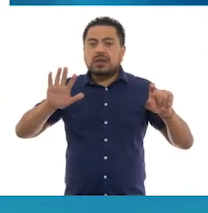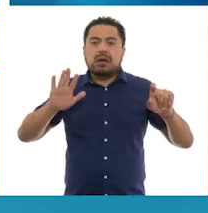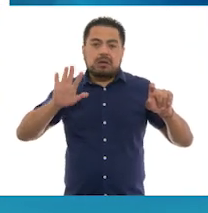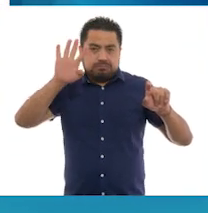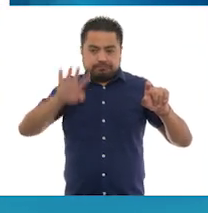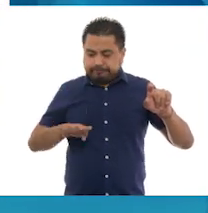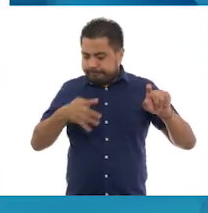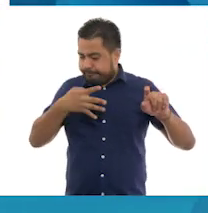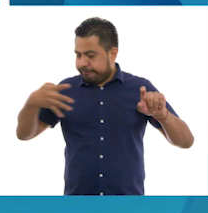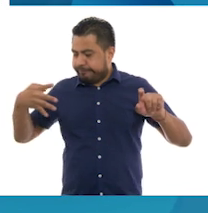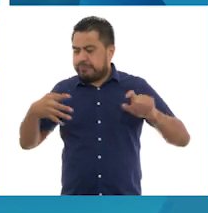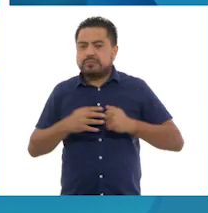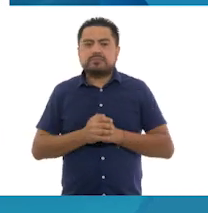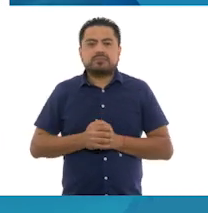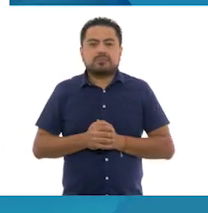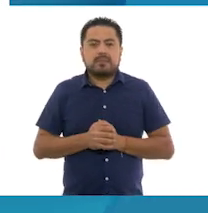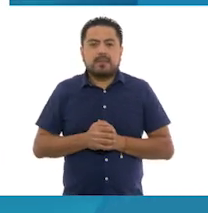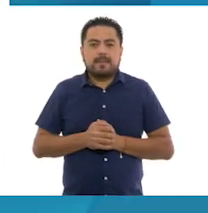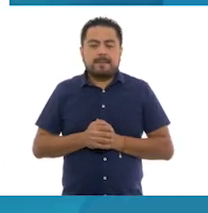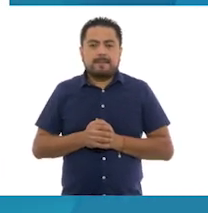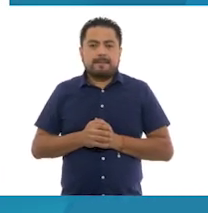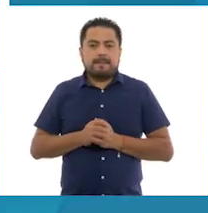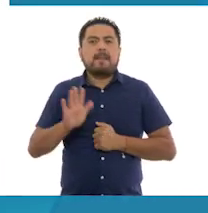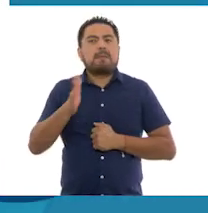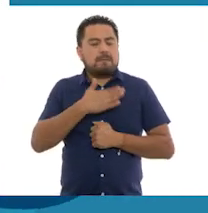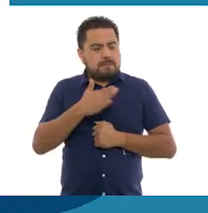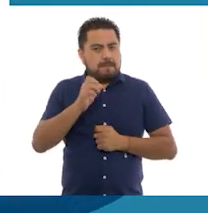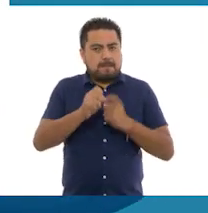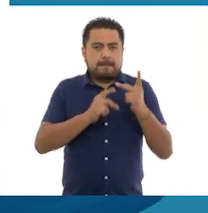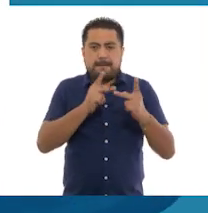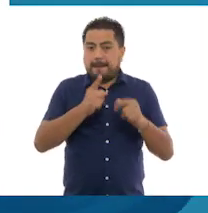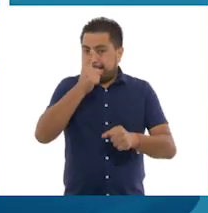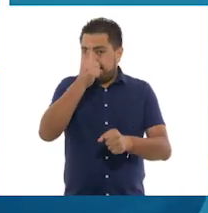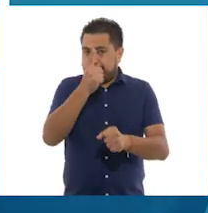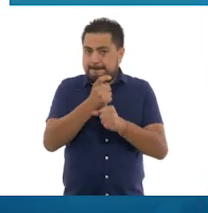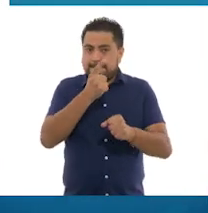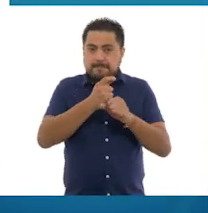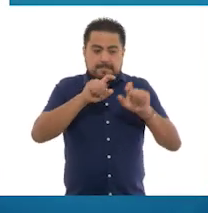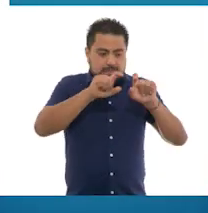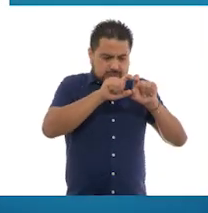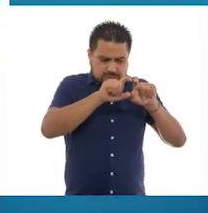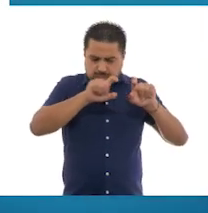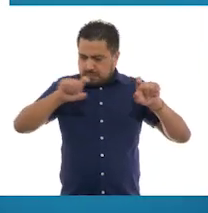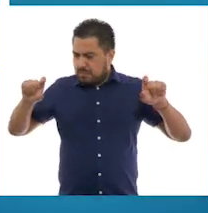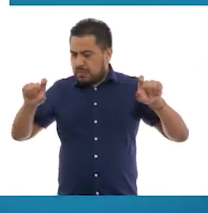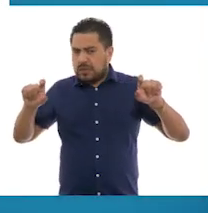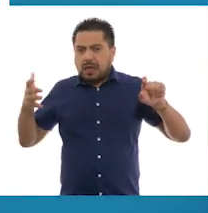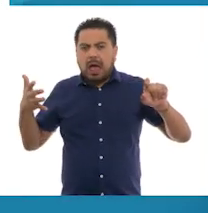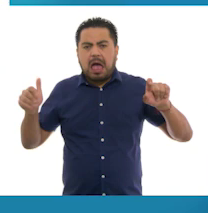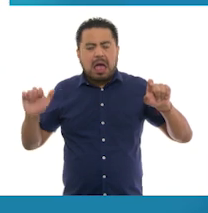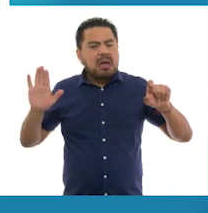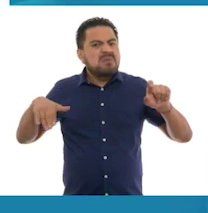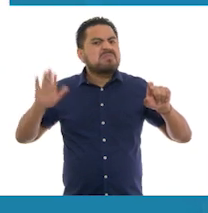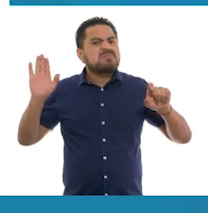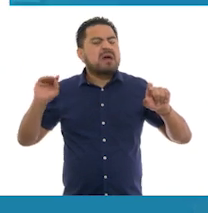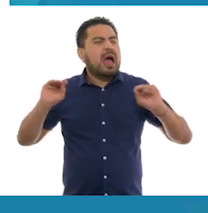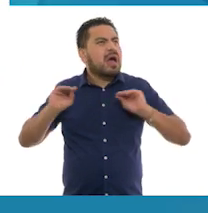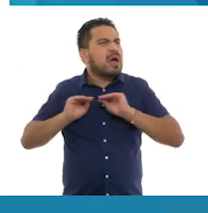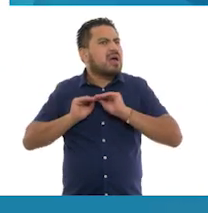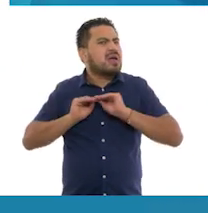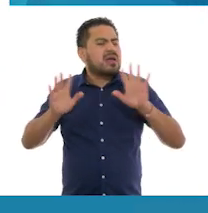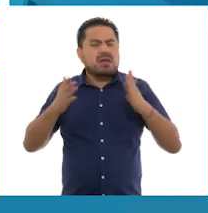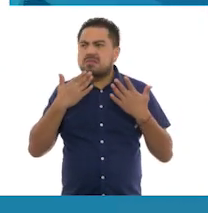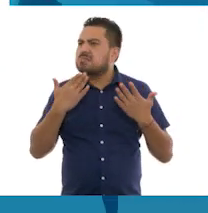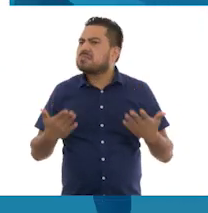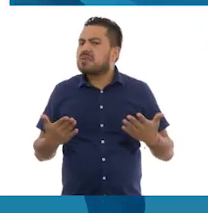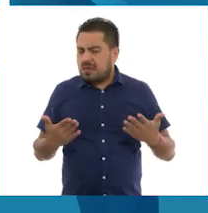tabla? Ahí lo estamos viendo en Bueno, pantalla. Perfecto. La primera parte de la tabla creo que ya nos ha quedado muy, muy, muy